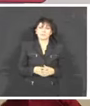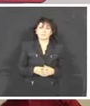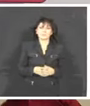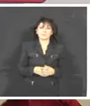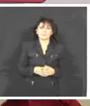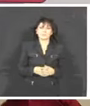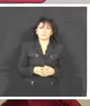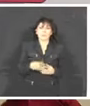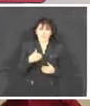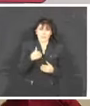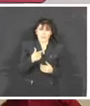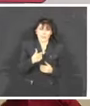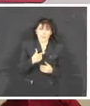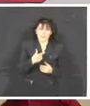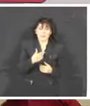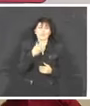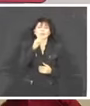¿Me van a dejar hablar?